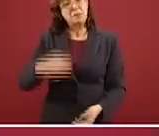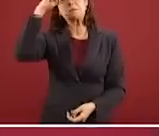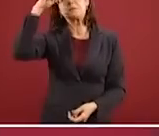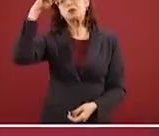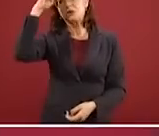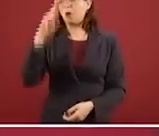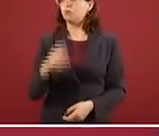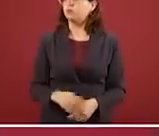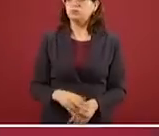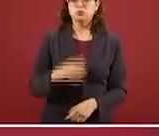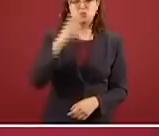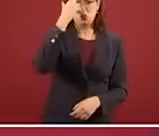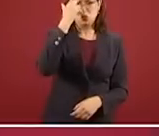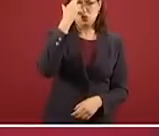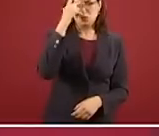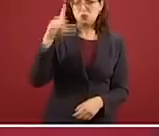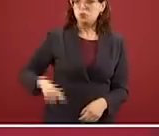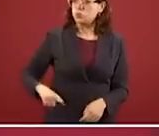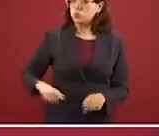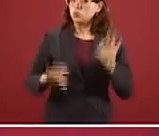gobierno de Porfirio Díaz.